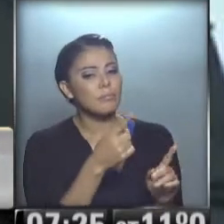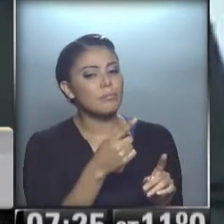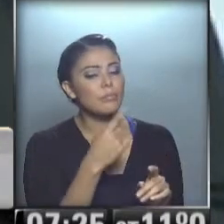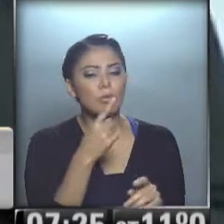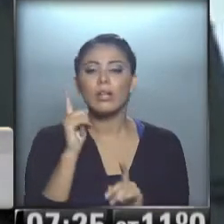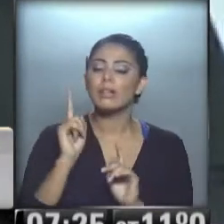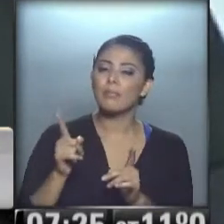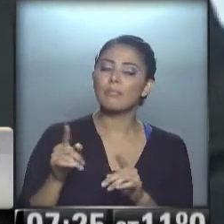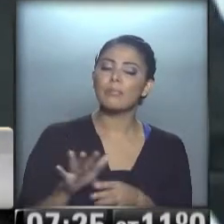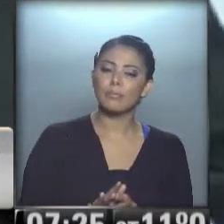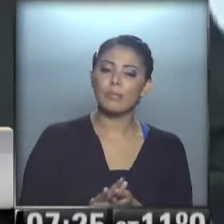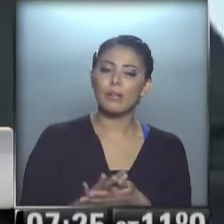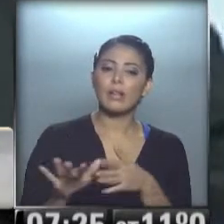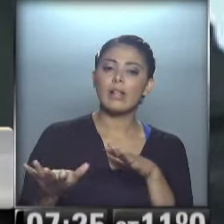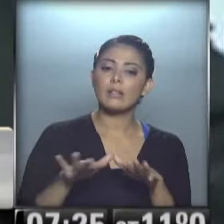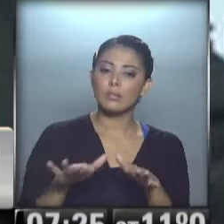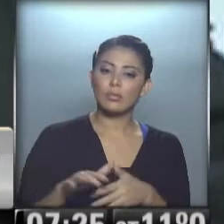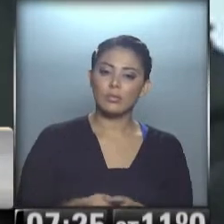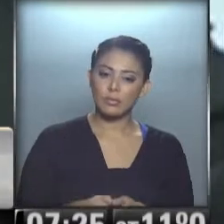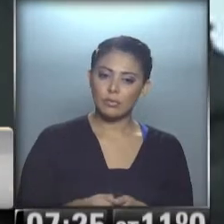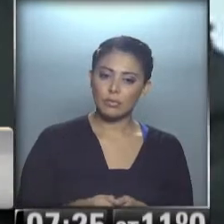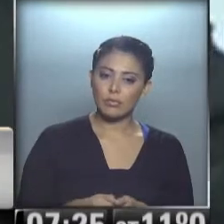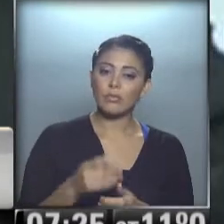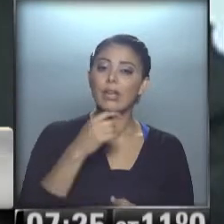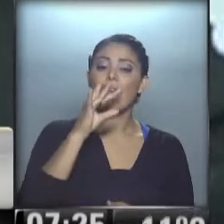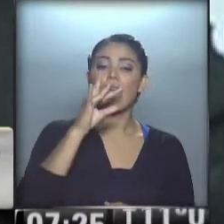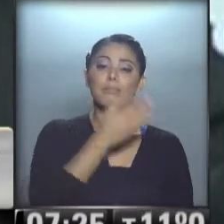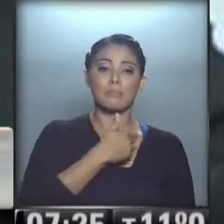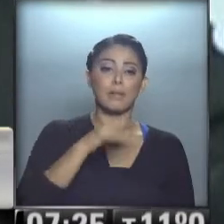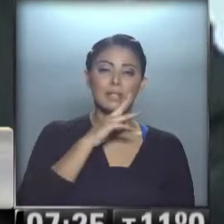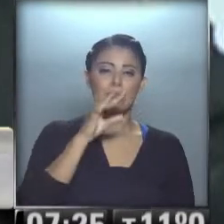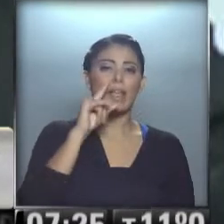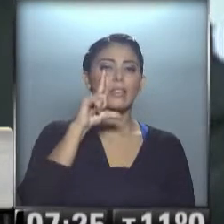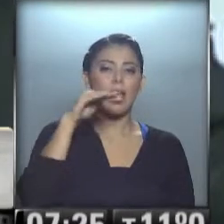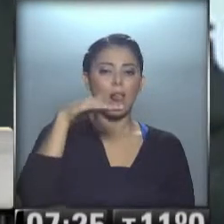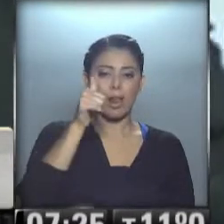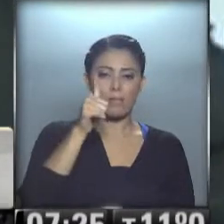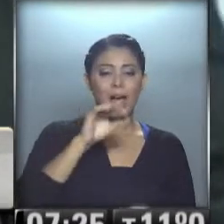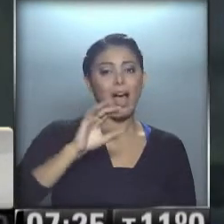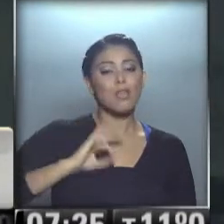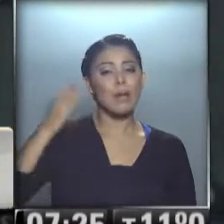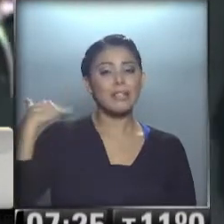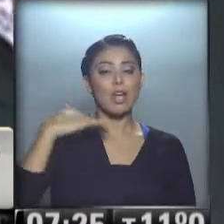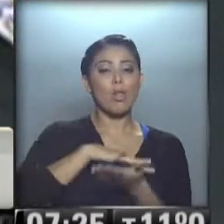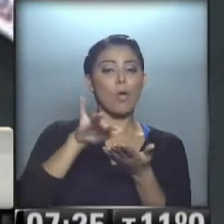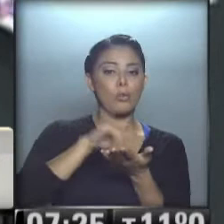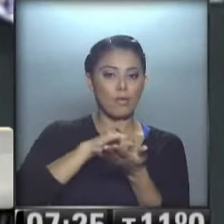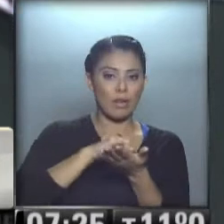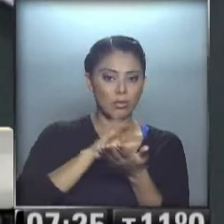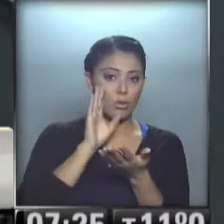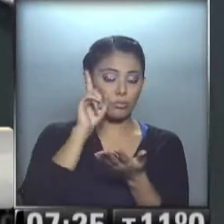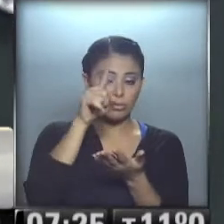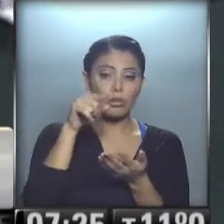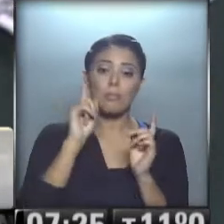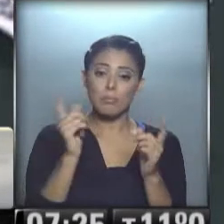En el marco del planteo que hizo Dilma el año pasado en Nueva York, en la Asamblea de la ONU, se genera